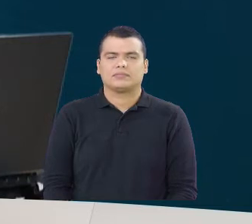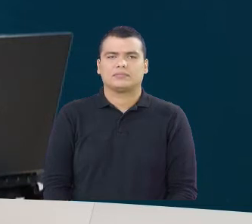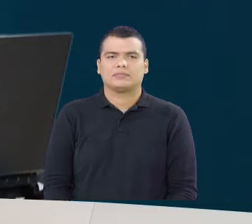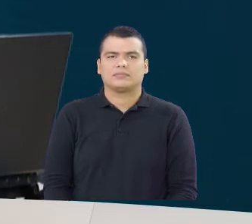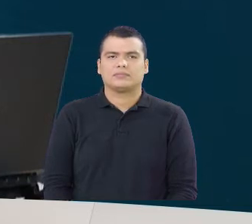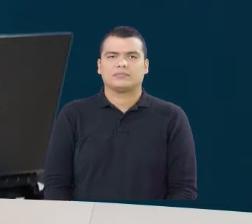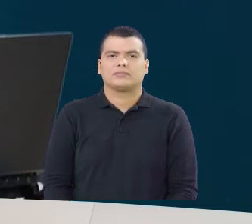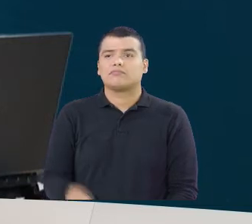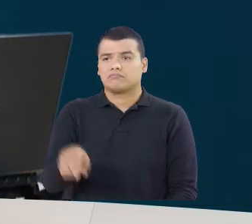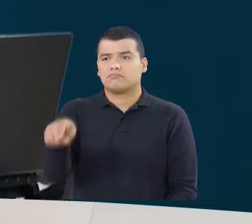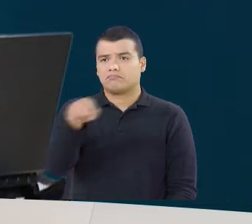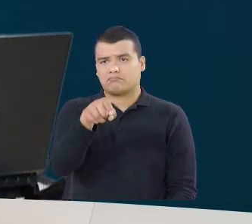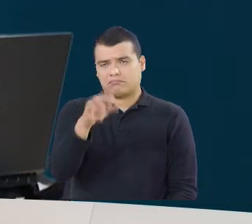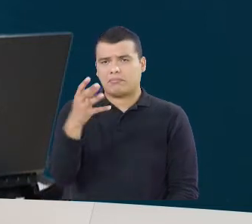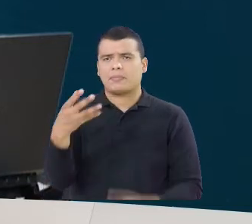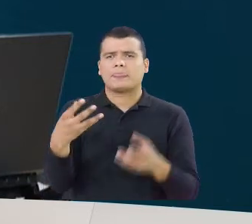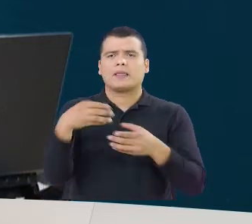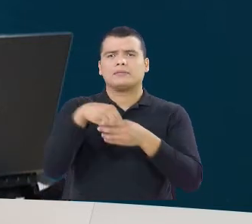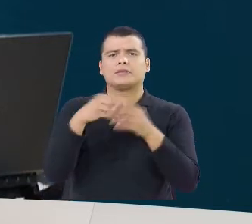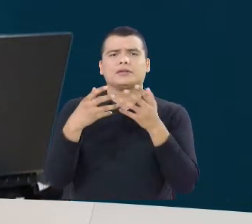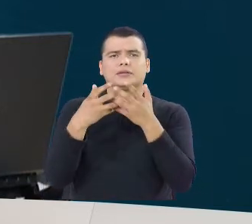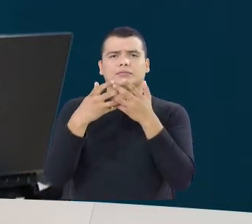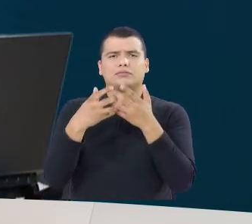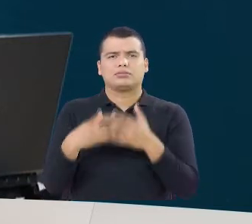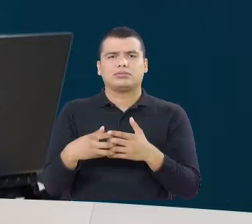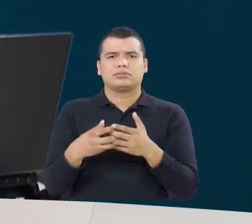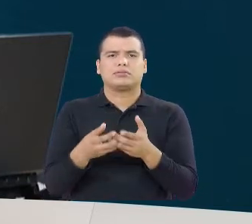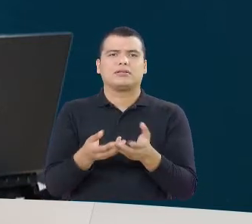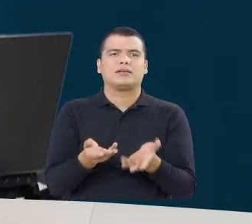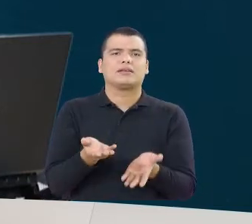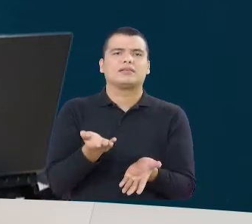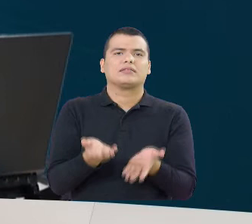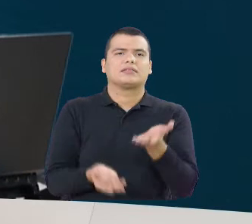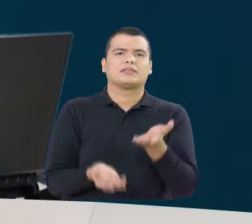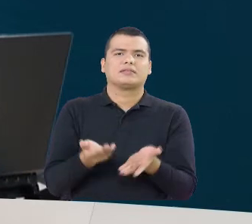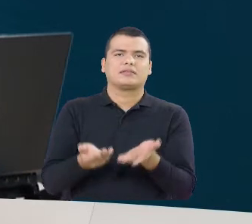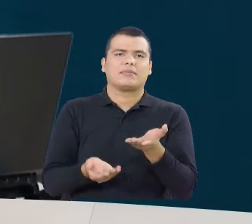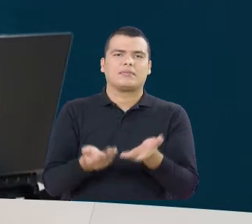Ellas funcionan de acuerdo a lo que vimos en nuestra